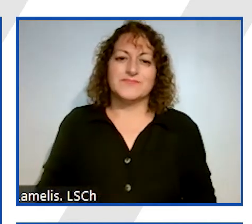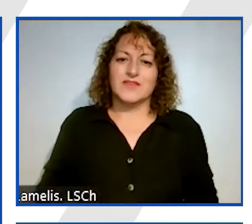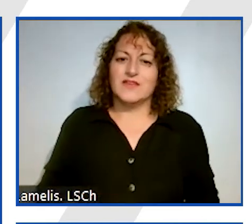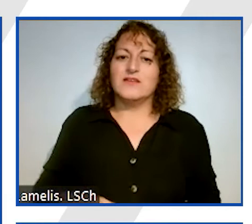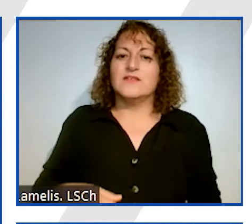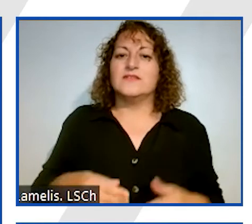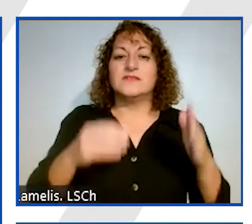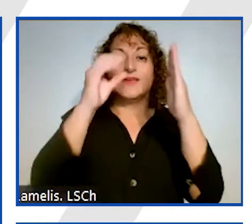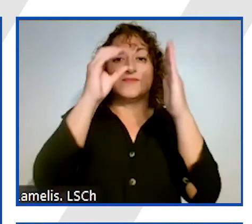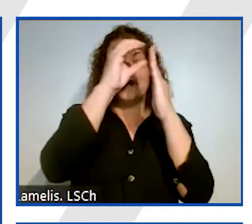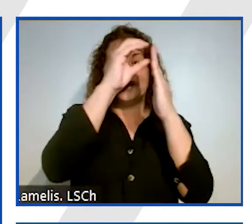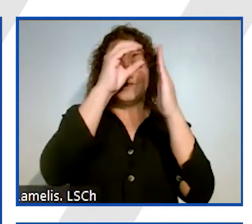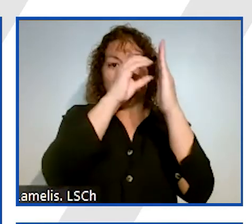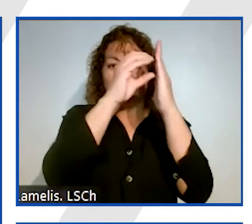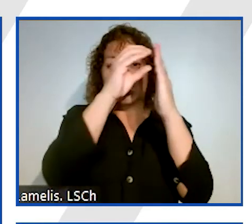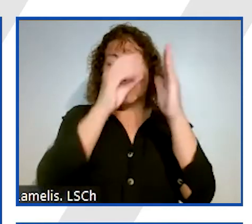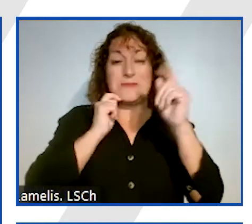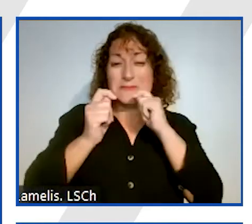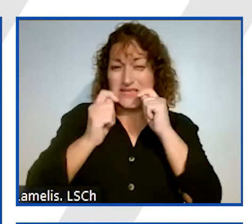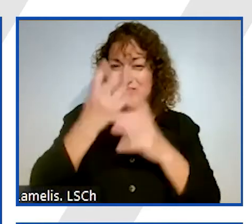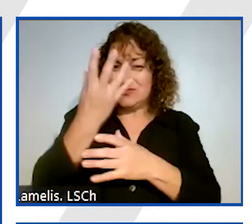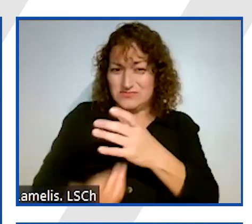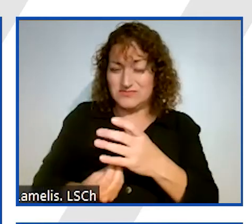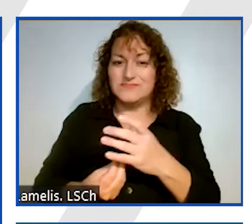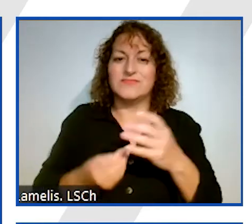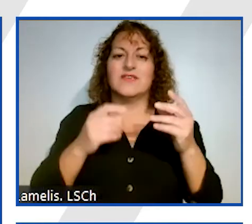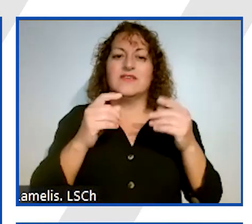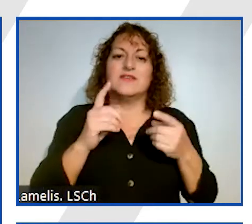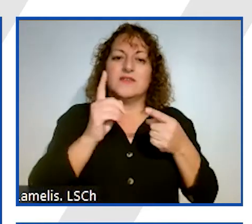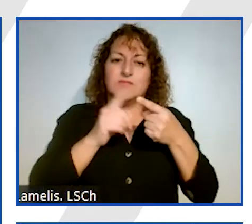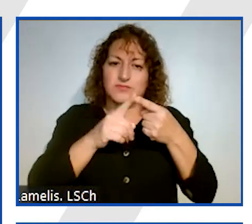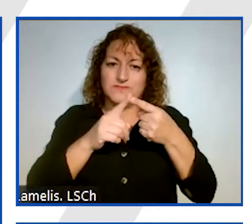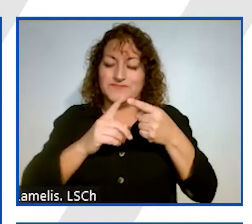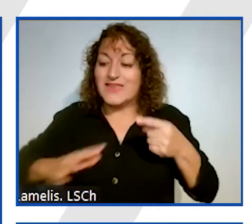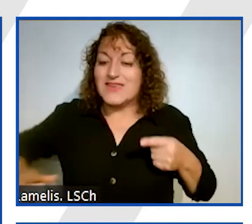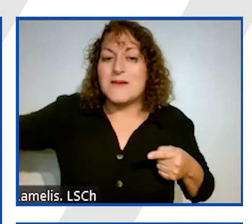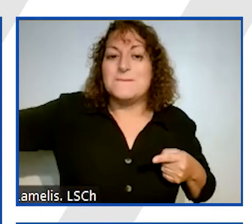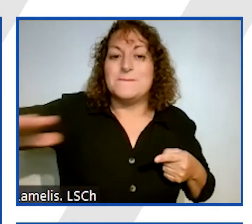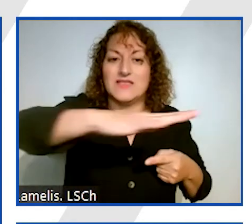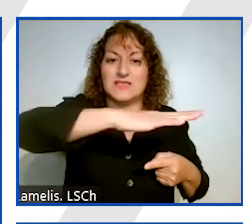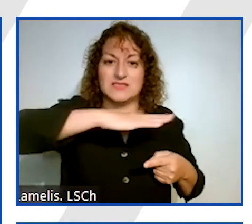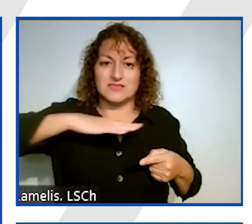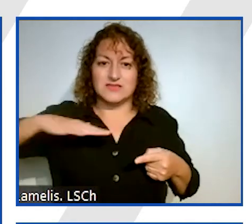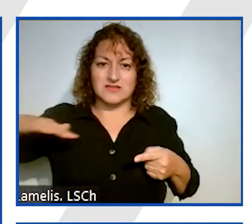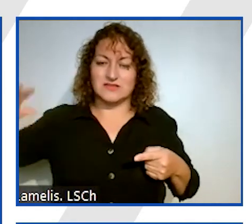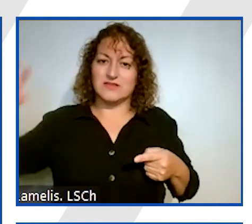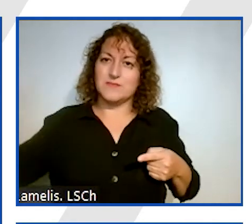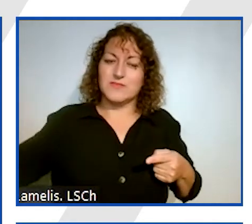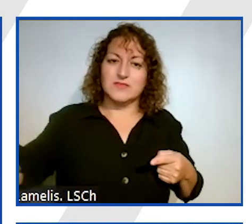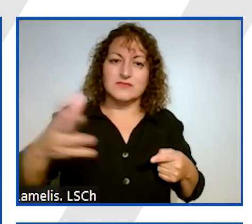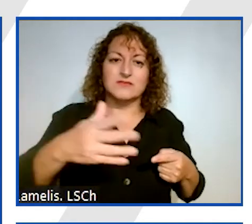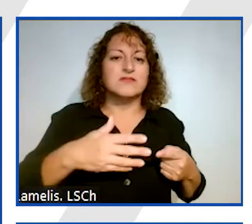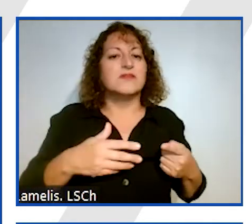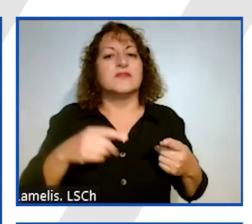definimos dos categorías de extinción. Una es extinción en el ambiente, y es cuando solamente quedan ejemplares de esta especie